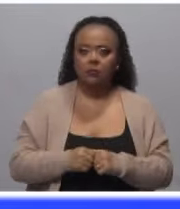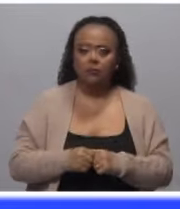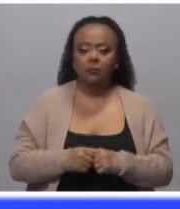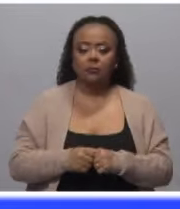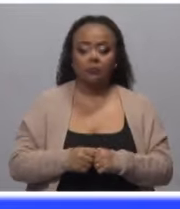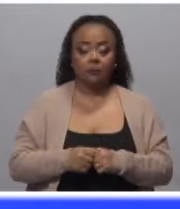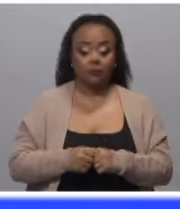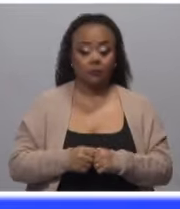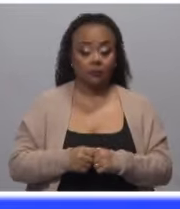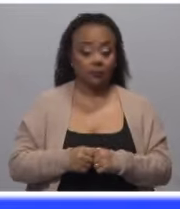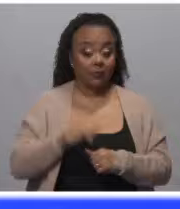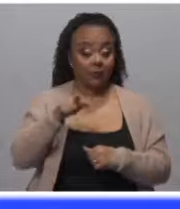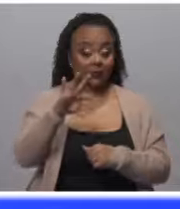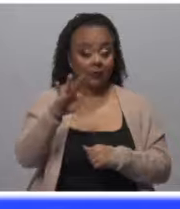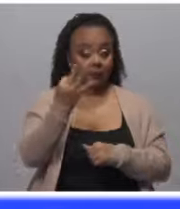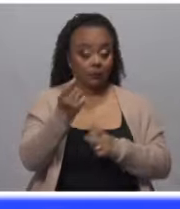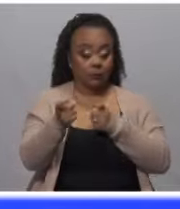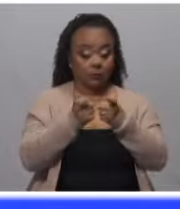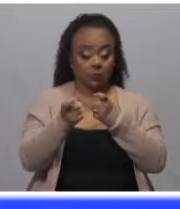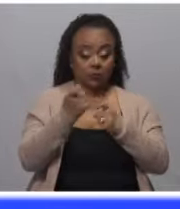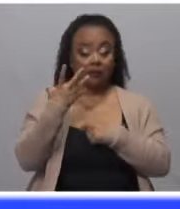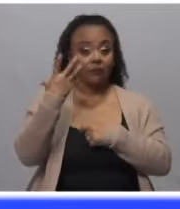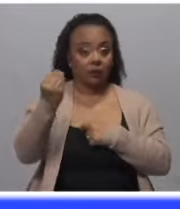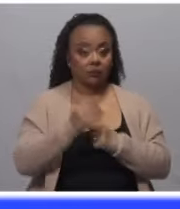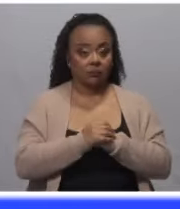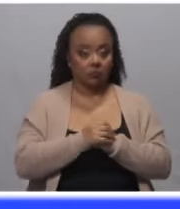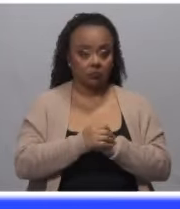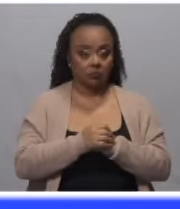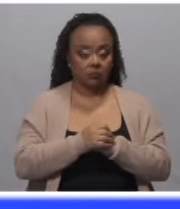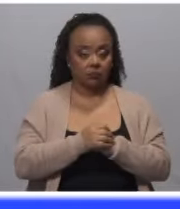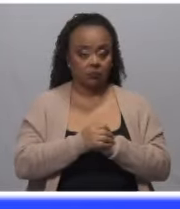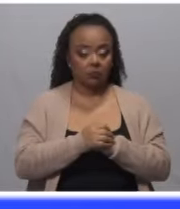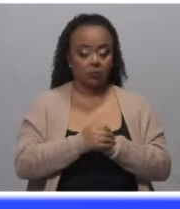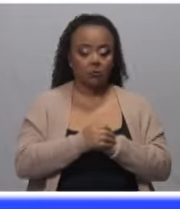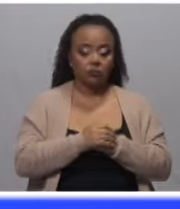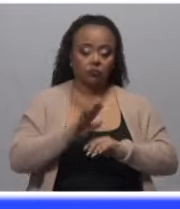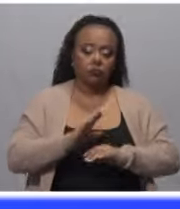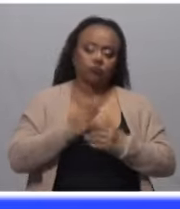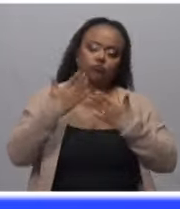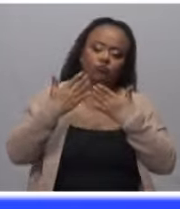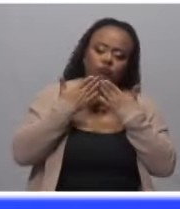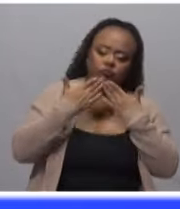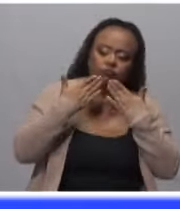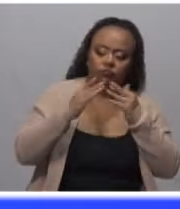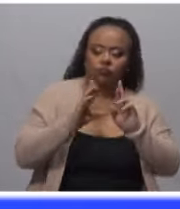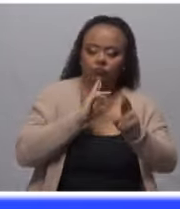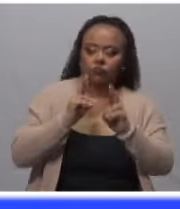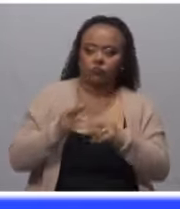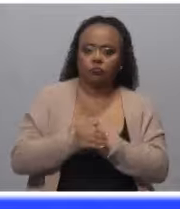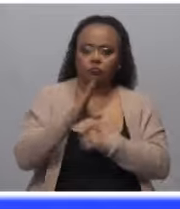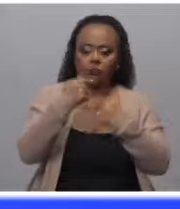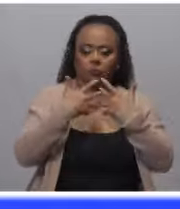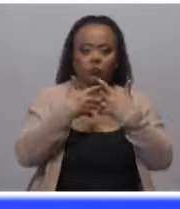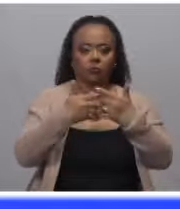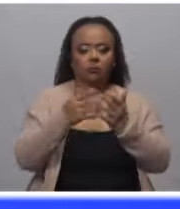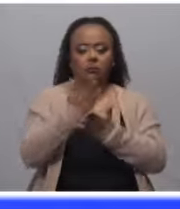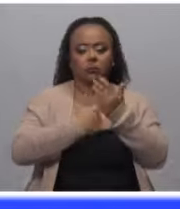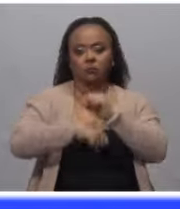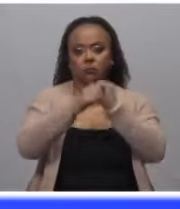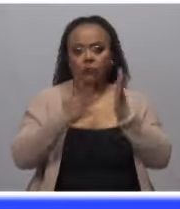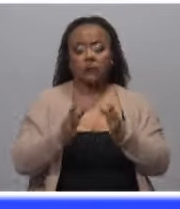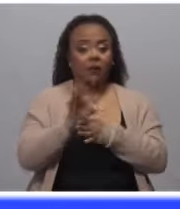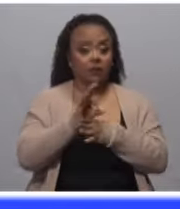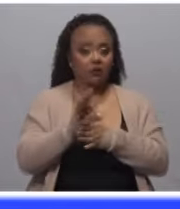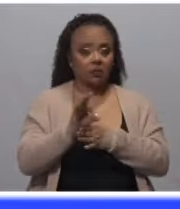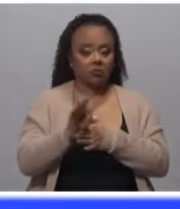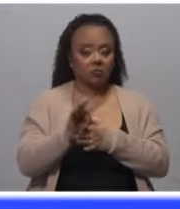si esa forma de conducirse hacia fuera eh gratificado el el rendimiento y defendiendo incluso algunos futbolistas le ha